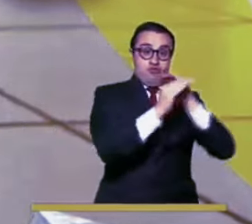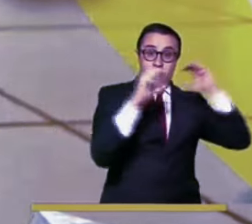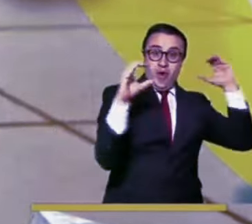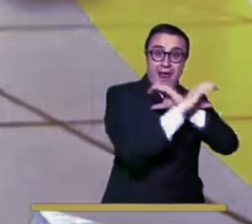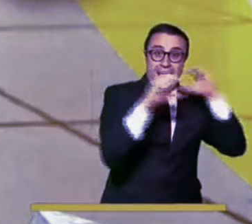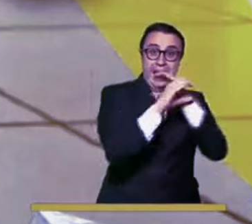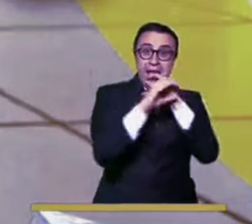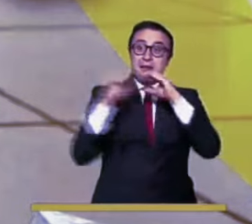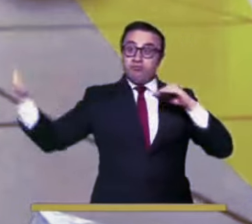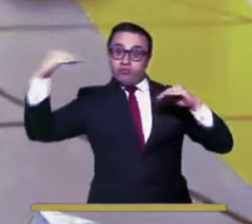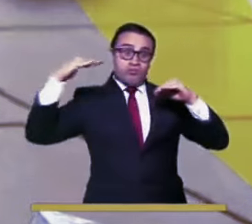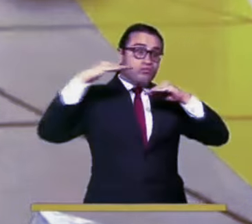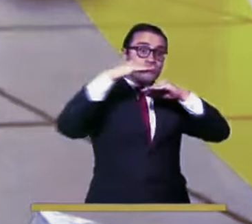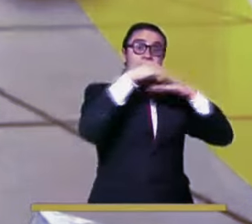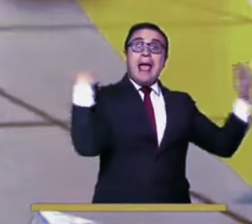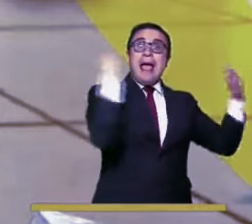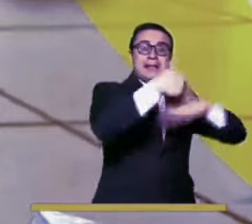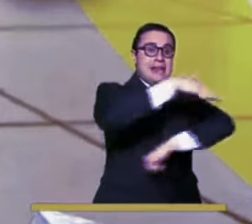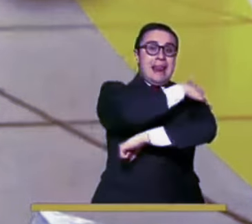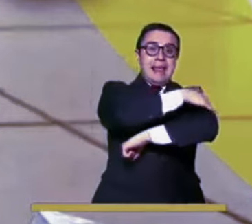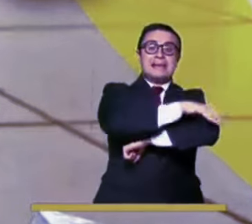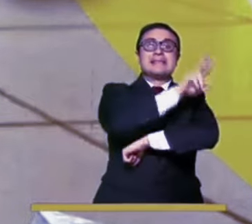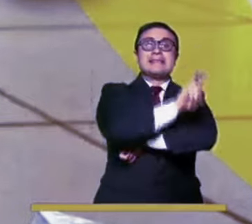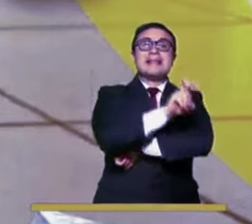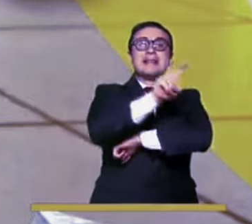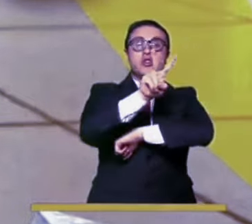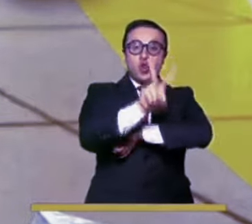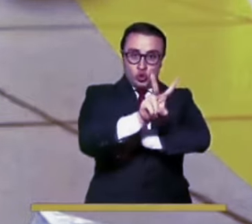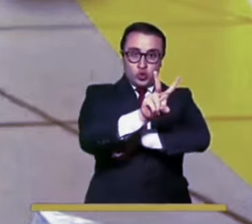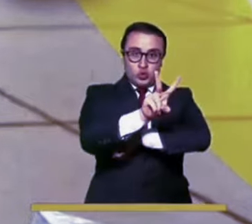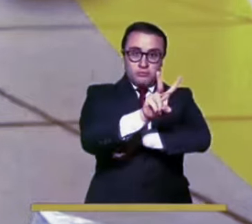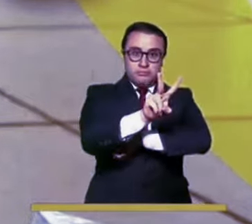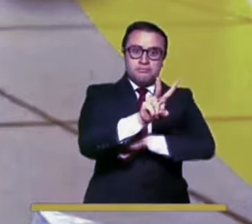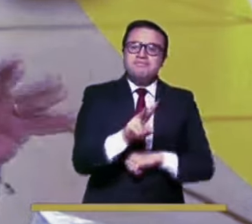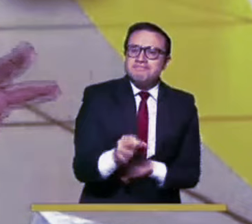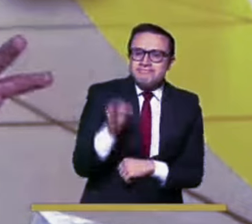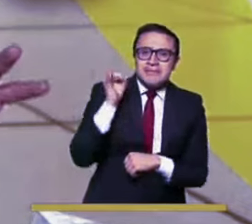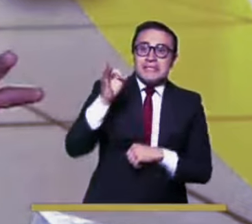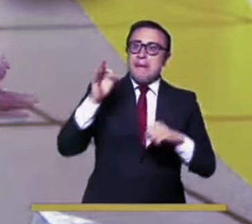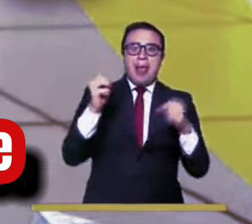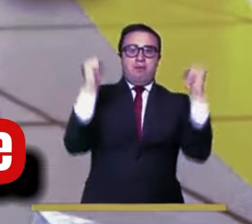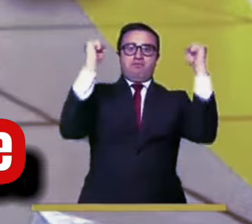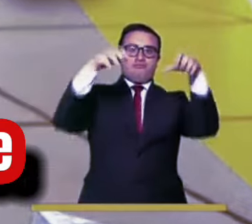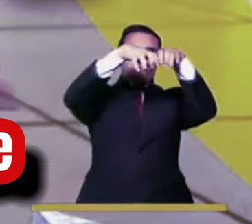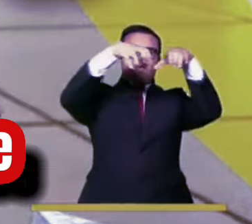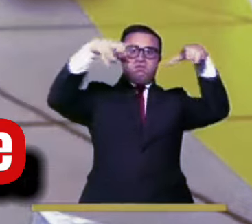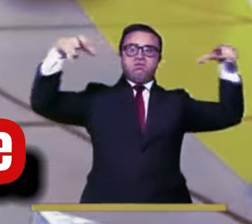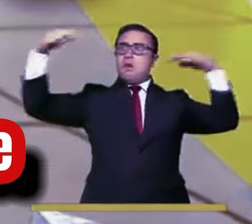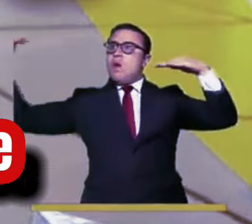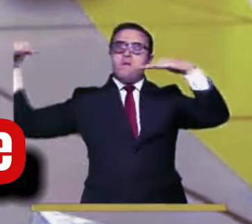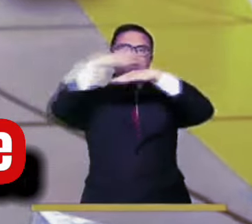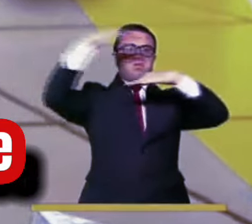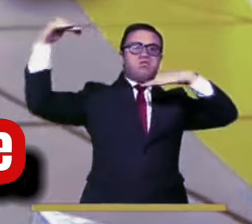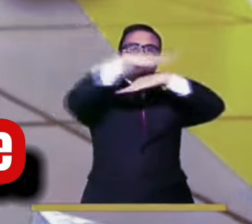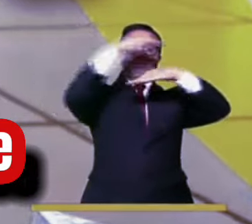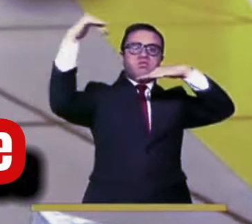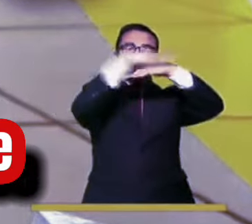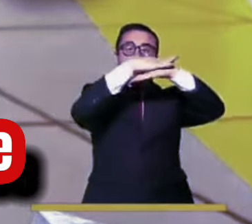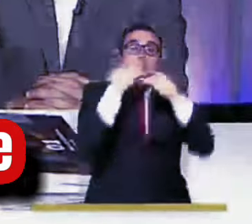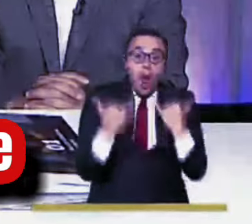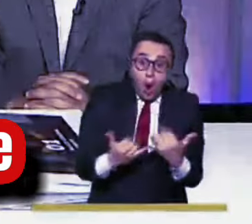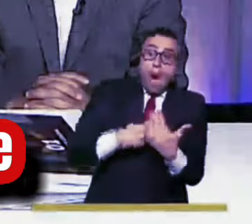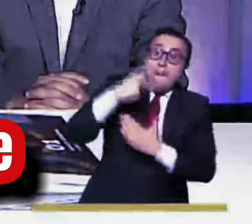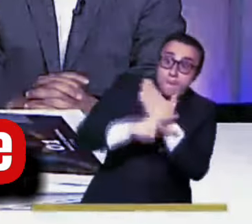calle 72, a donde llega siempre de manera elevada. Ese es el proyecto que actualmente se